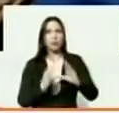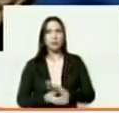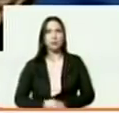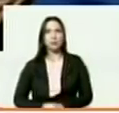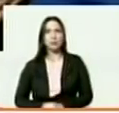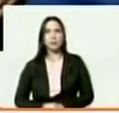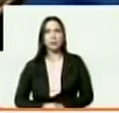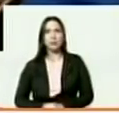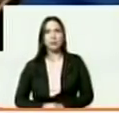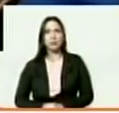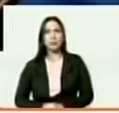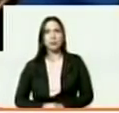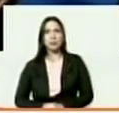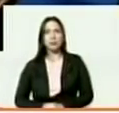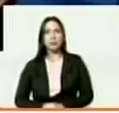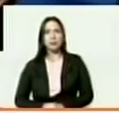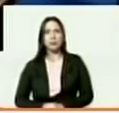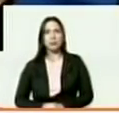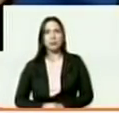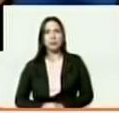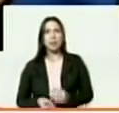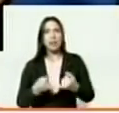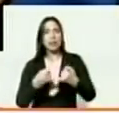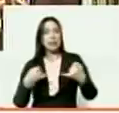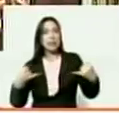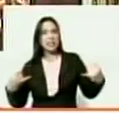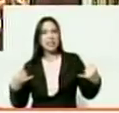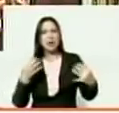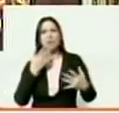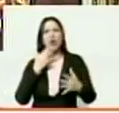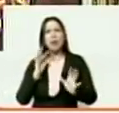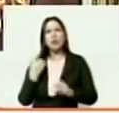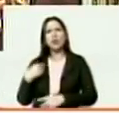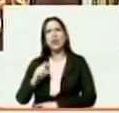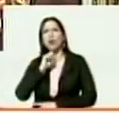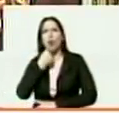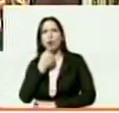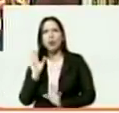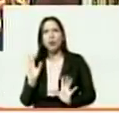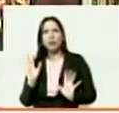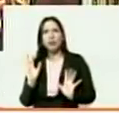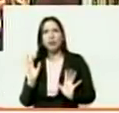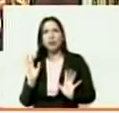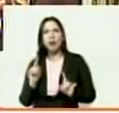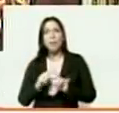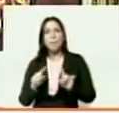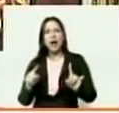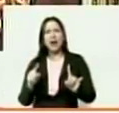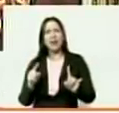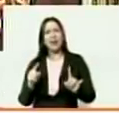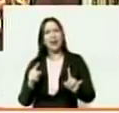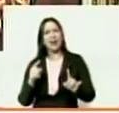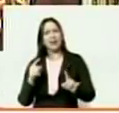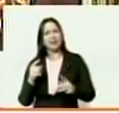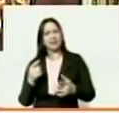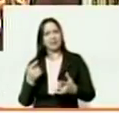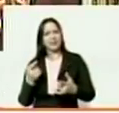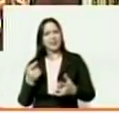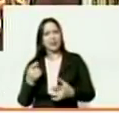¿Cómo? Una línea editorial. Tienen como un código para referirse a los distintos